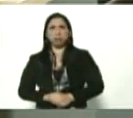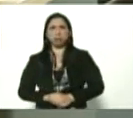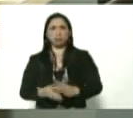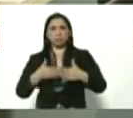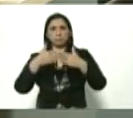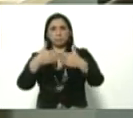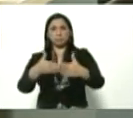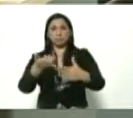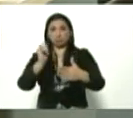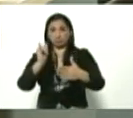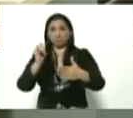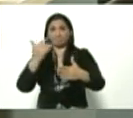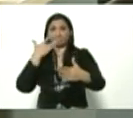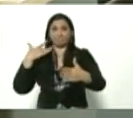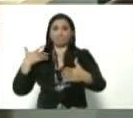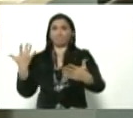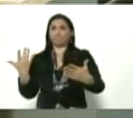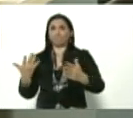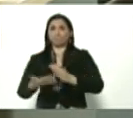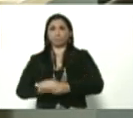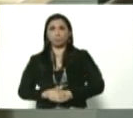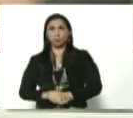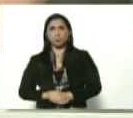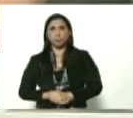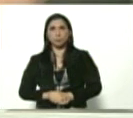barcos, yates.